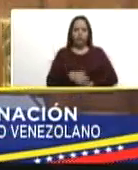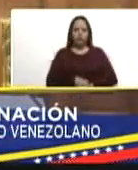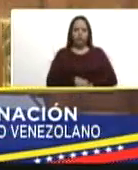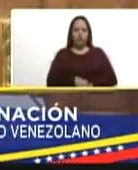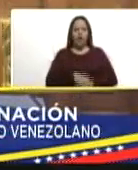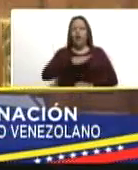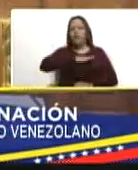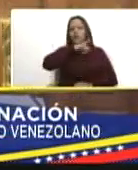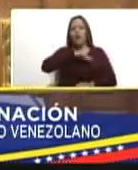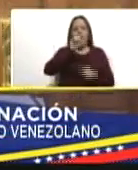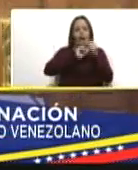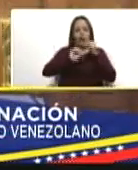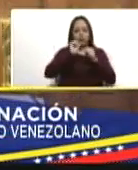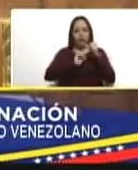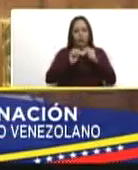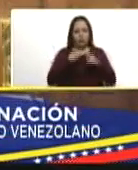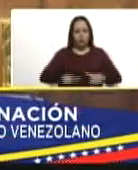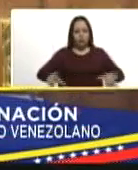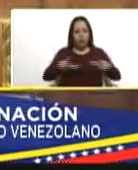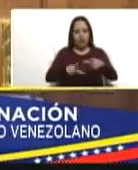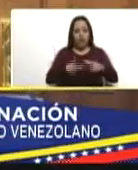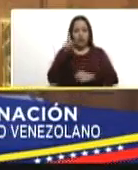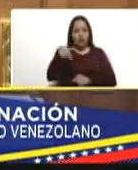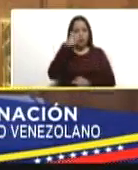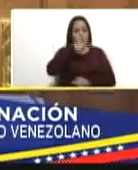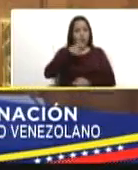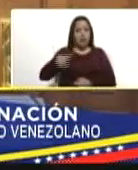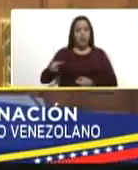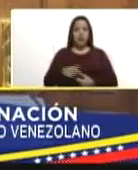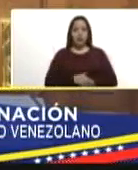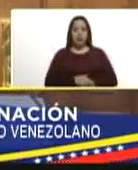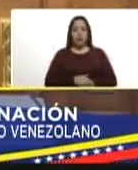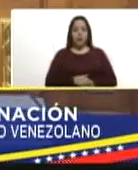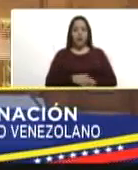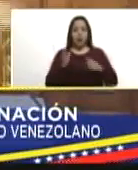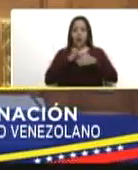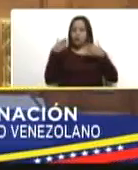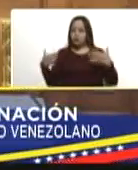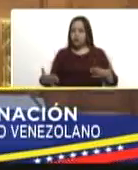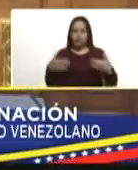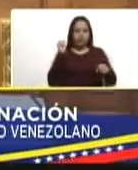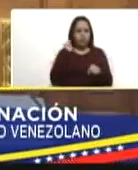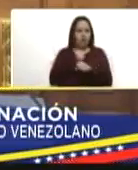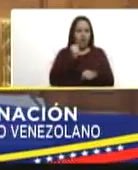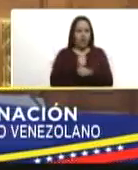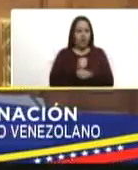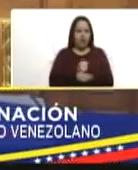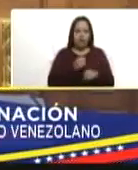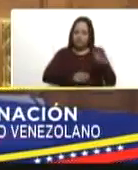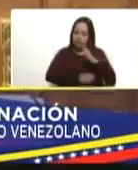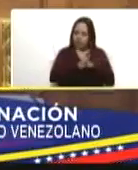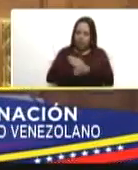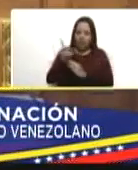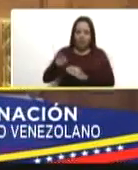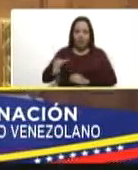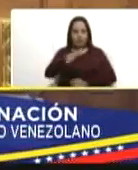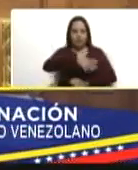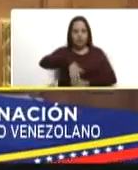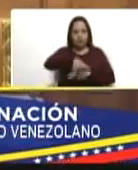fuentes de agua y un pueblo inmensamente trabajador que ha vuelto al campo a